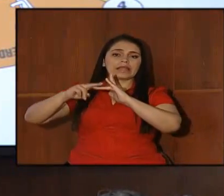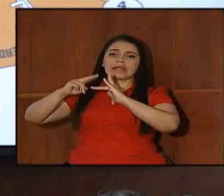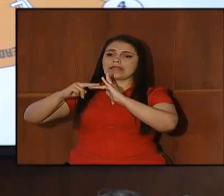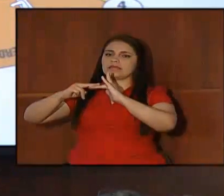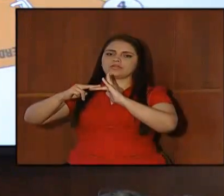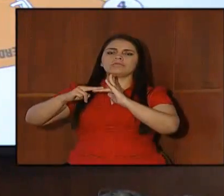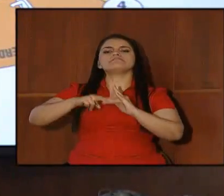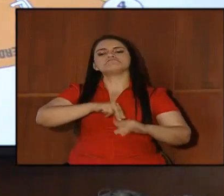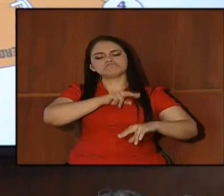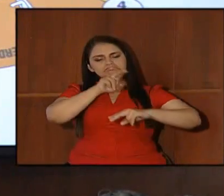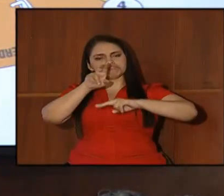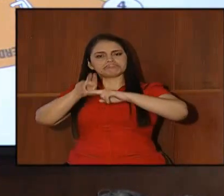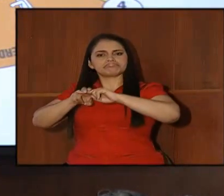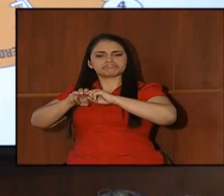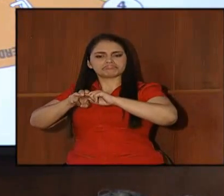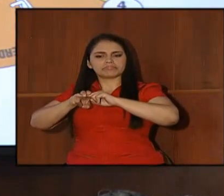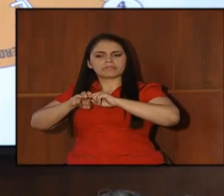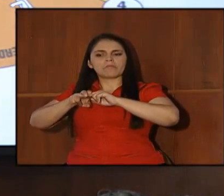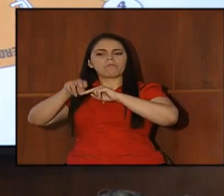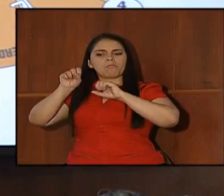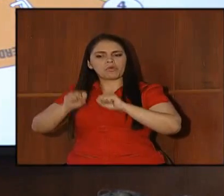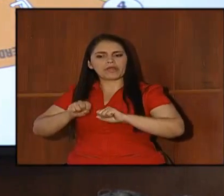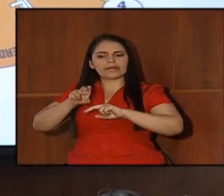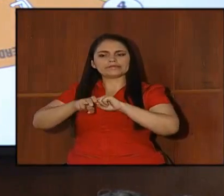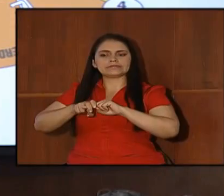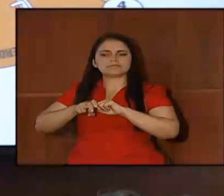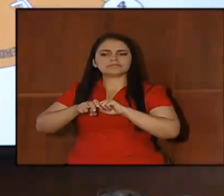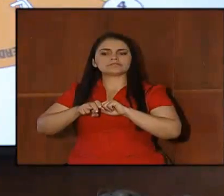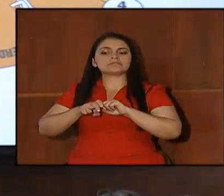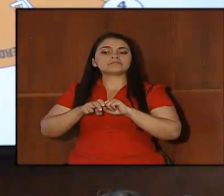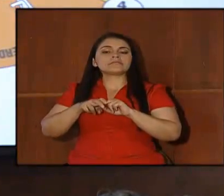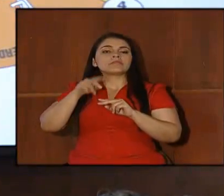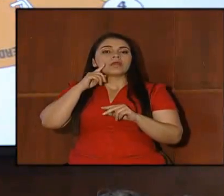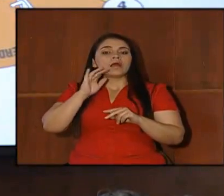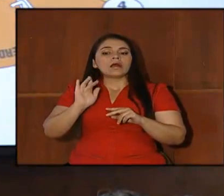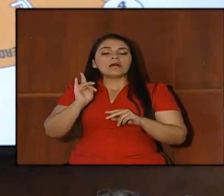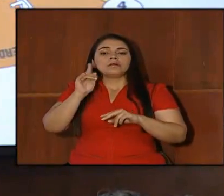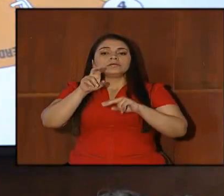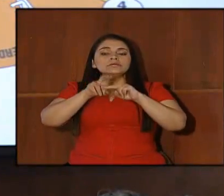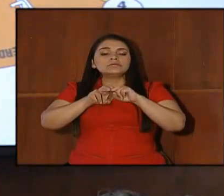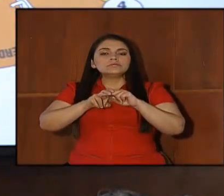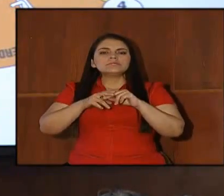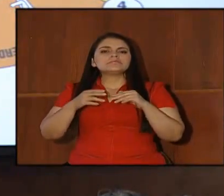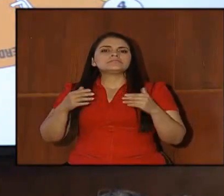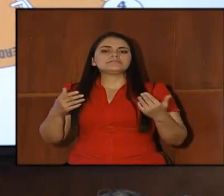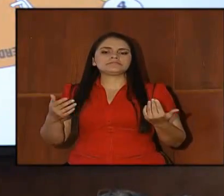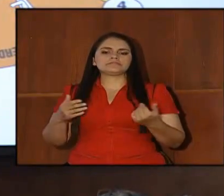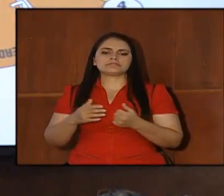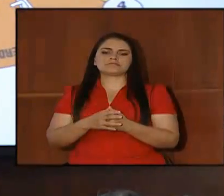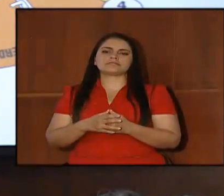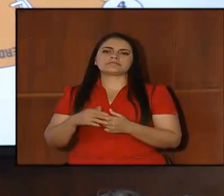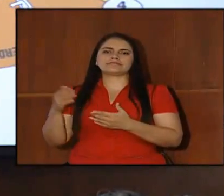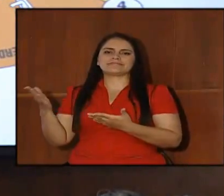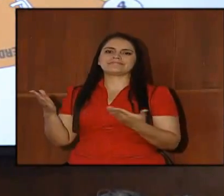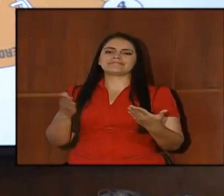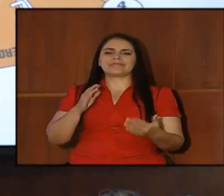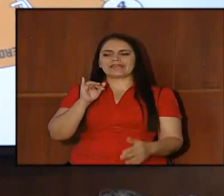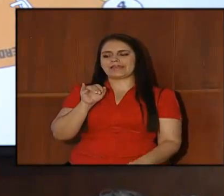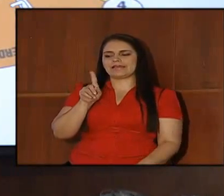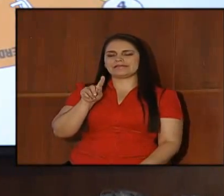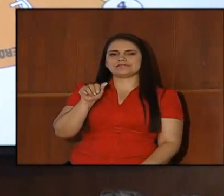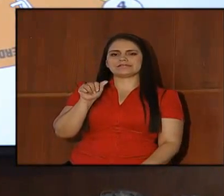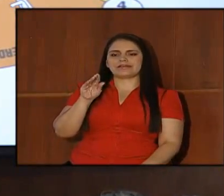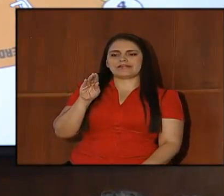El paciente también lo podemos sentar, pero para que podamos sentar al paciente vamos a invitar a Isabel